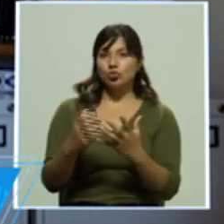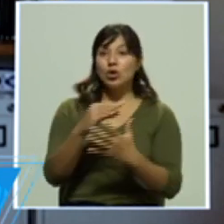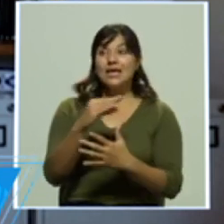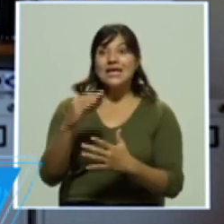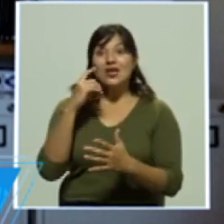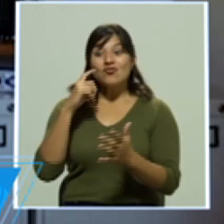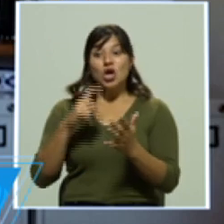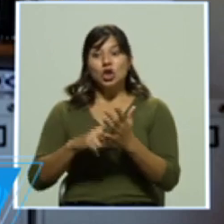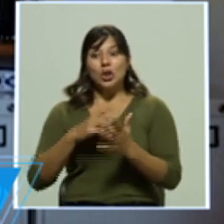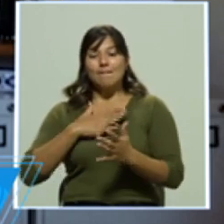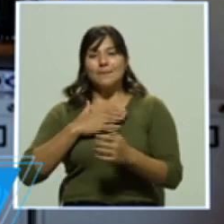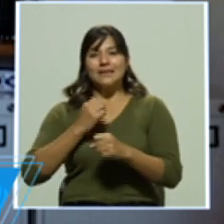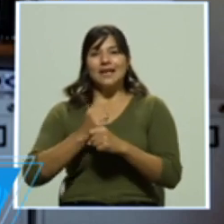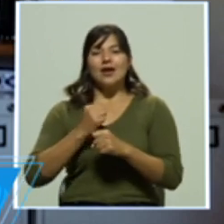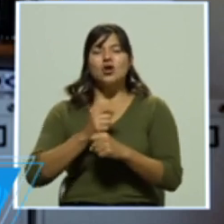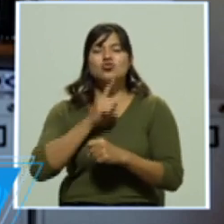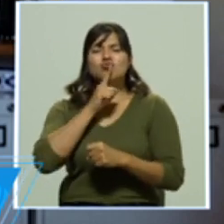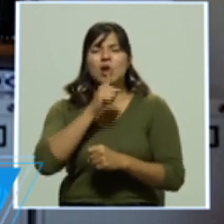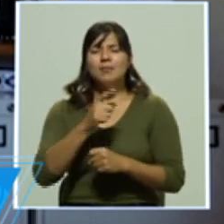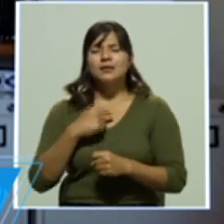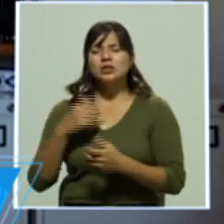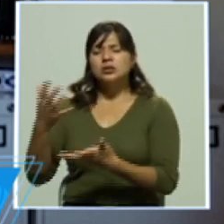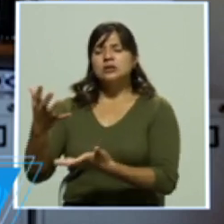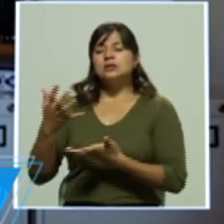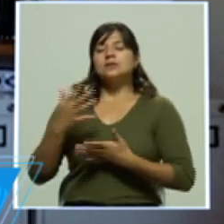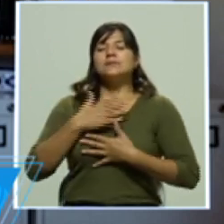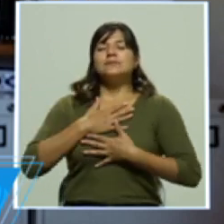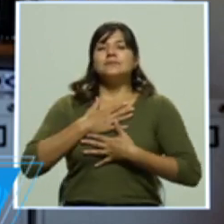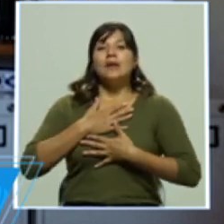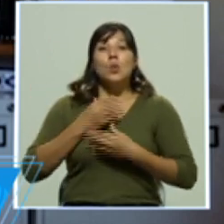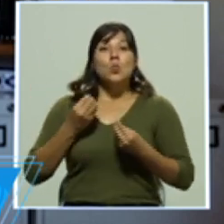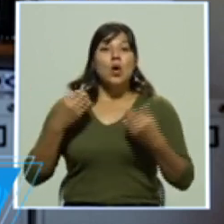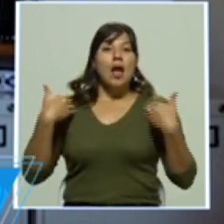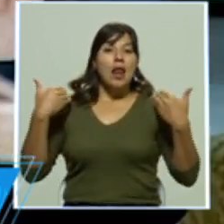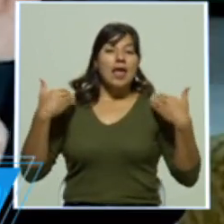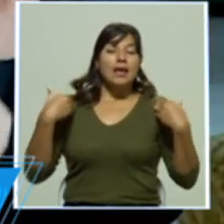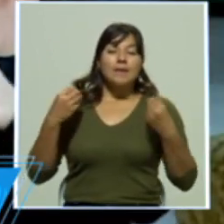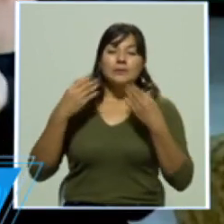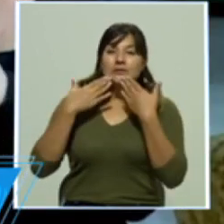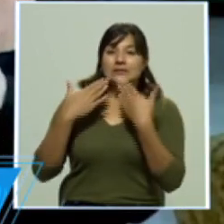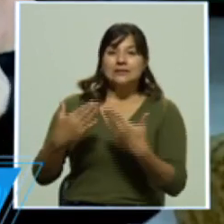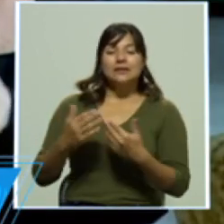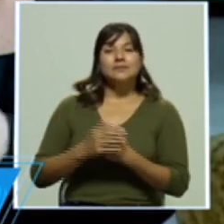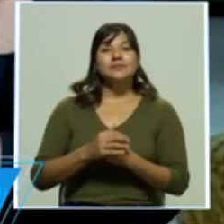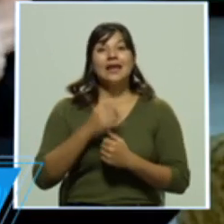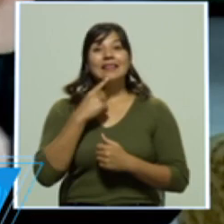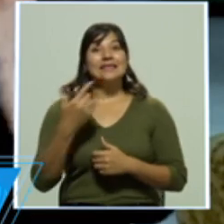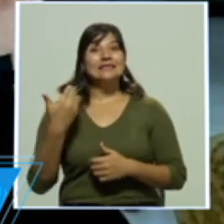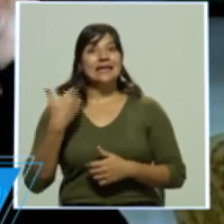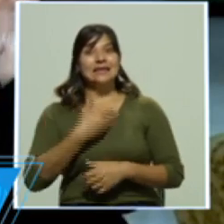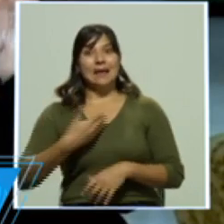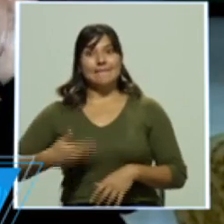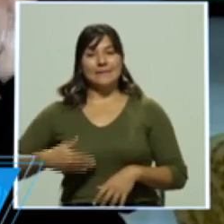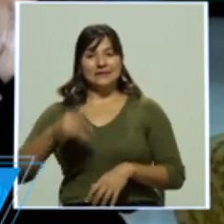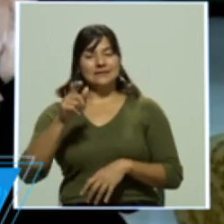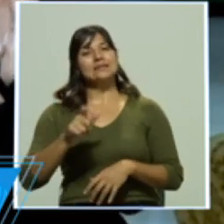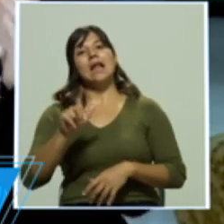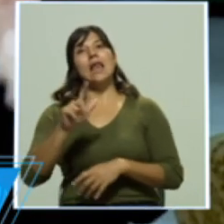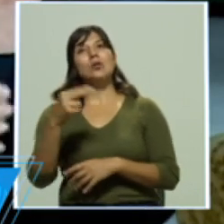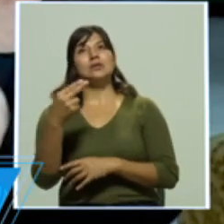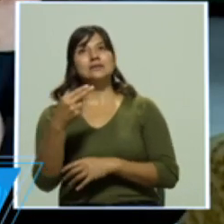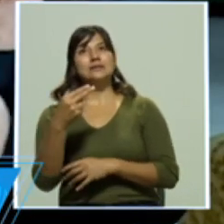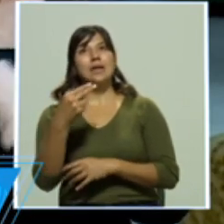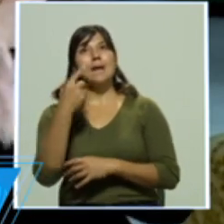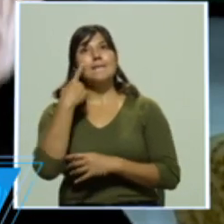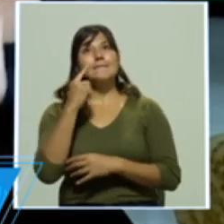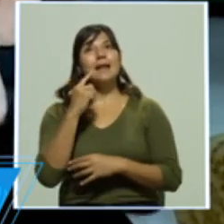me ha llenado efectivamente de mucha alegría y estoy muy agradecida por el mismo. Según la exmandataria, el empoderamiento de las mujeres para